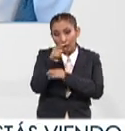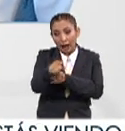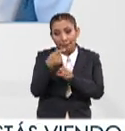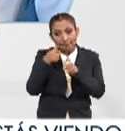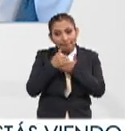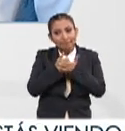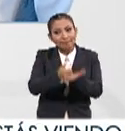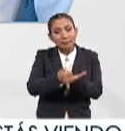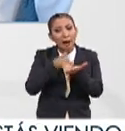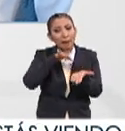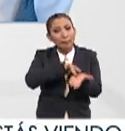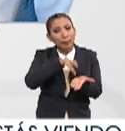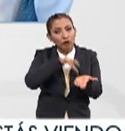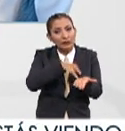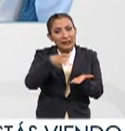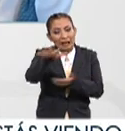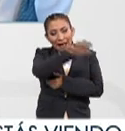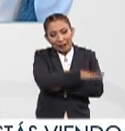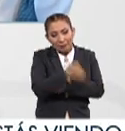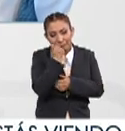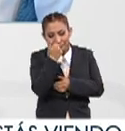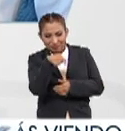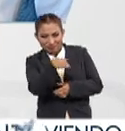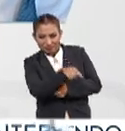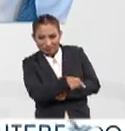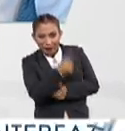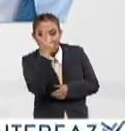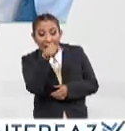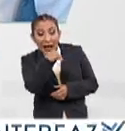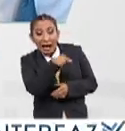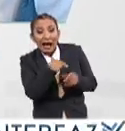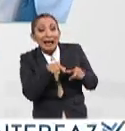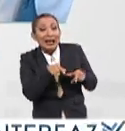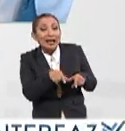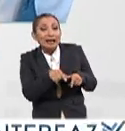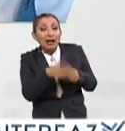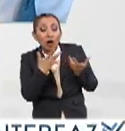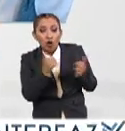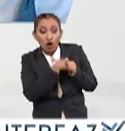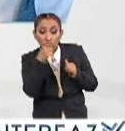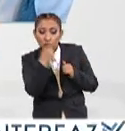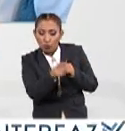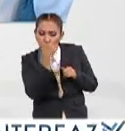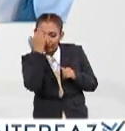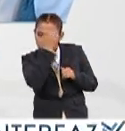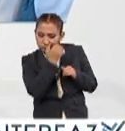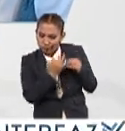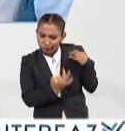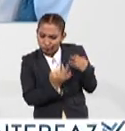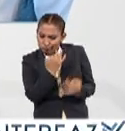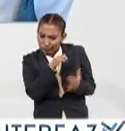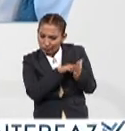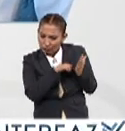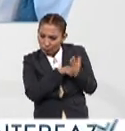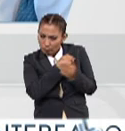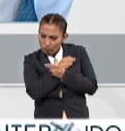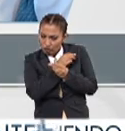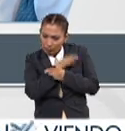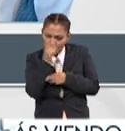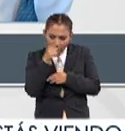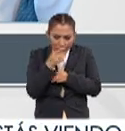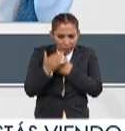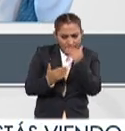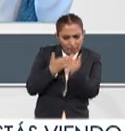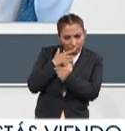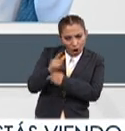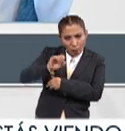precisamente a apoyar a esos estudiantes. ¿Para qué? Para que a través de sus juicios éticos y morales puedan